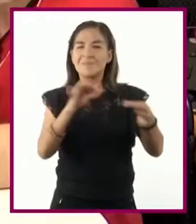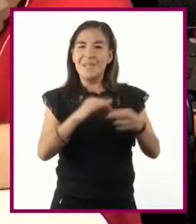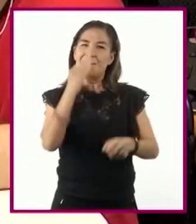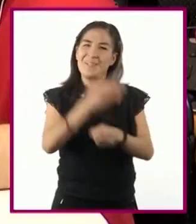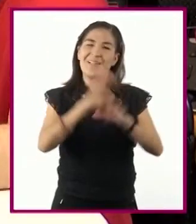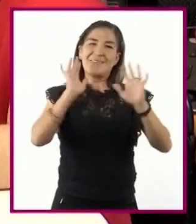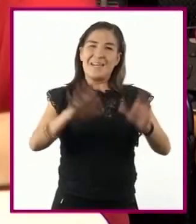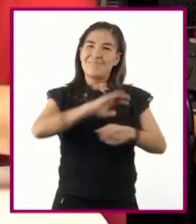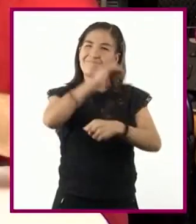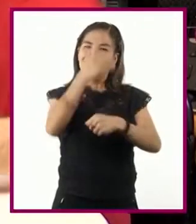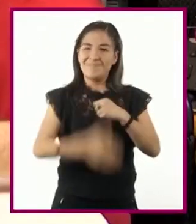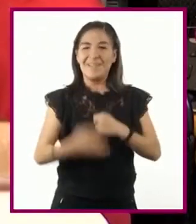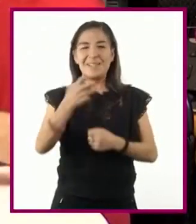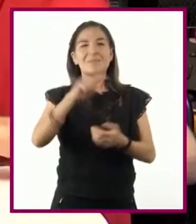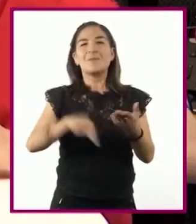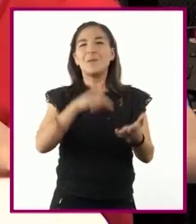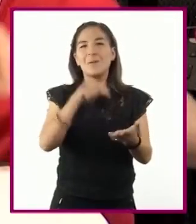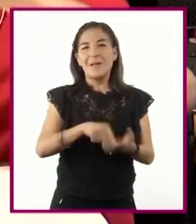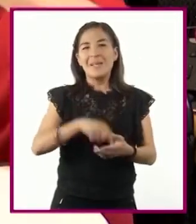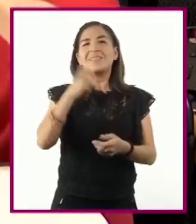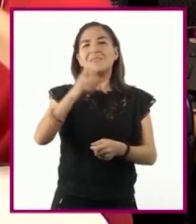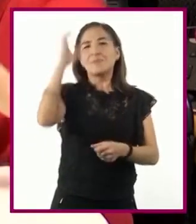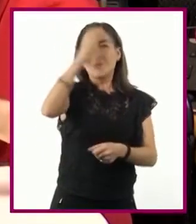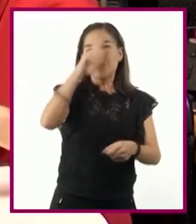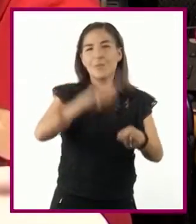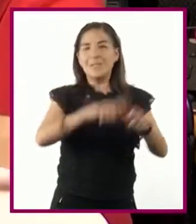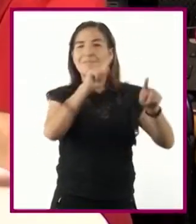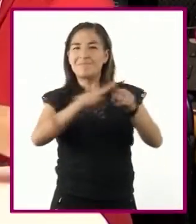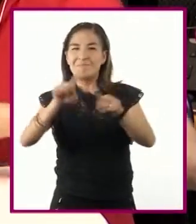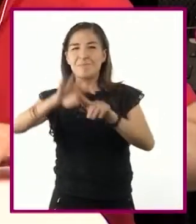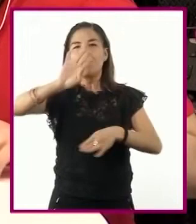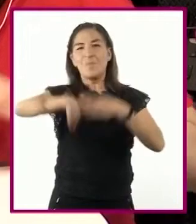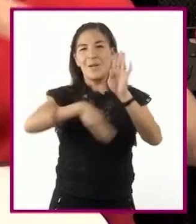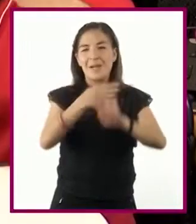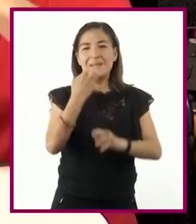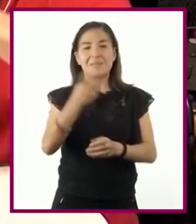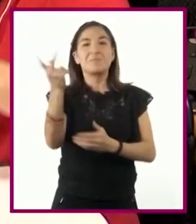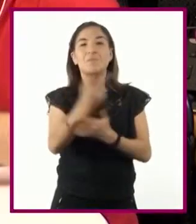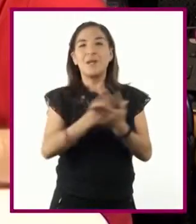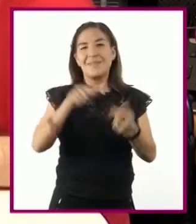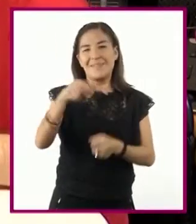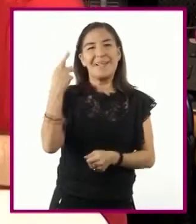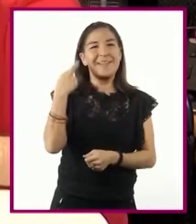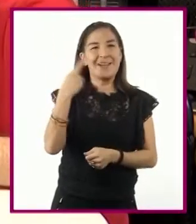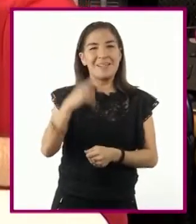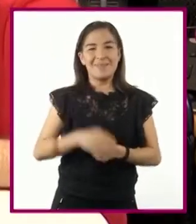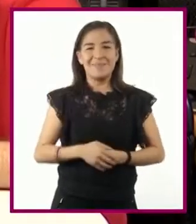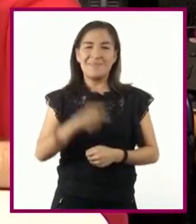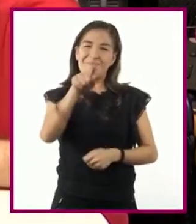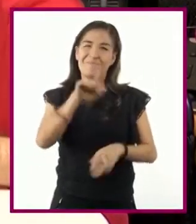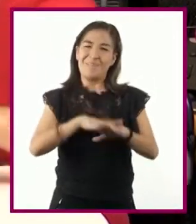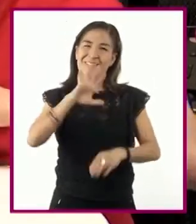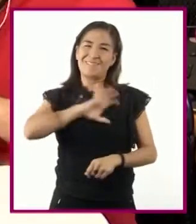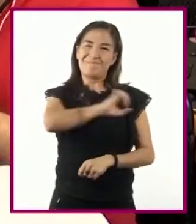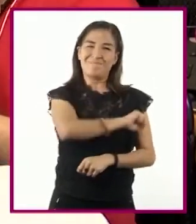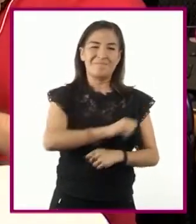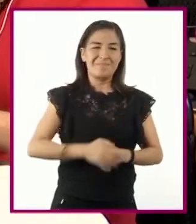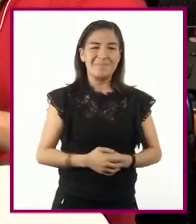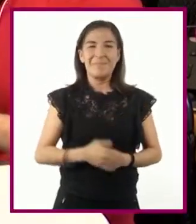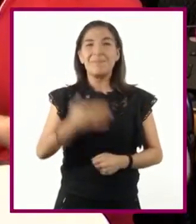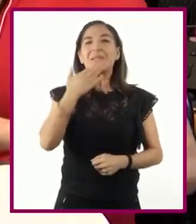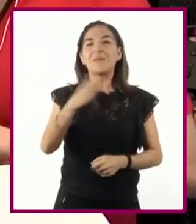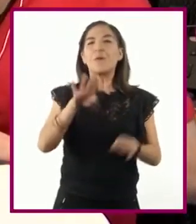viaje realizado en este espacio por las culturas del mundo, en su programa radiofónico favorito.